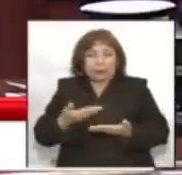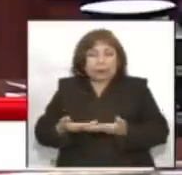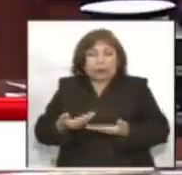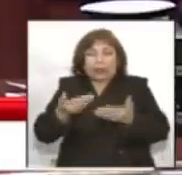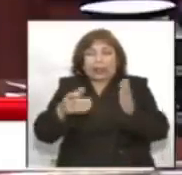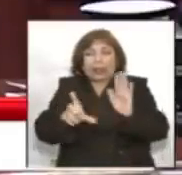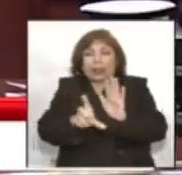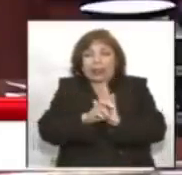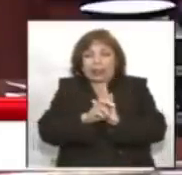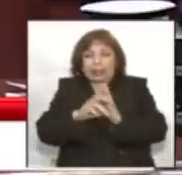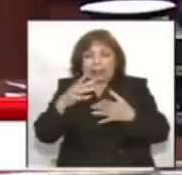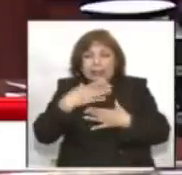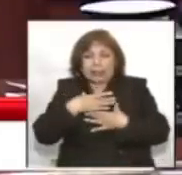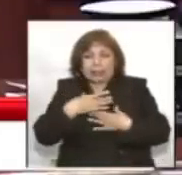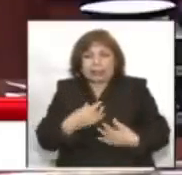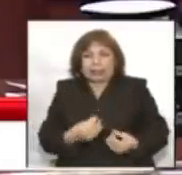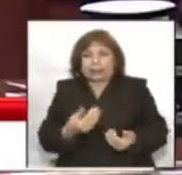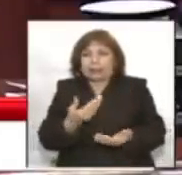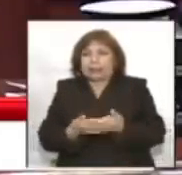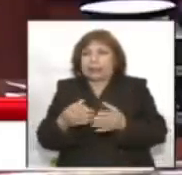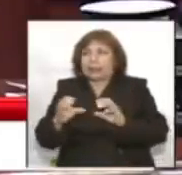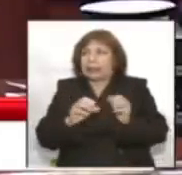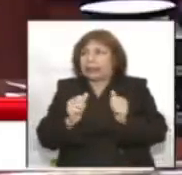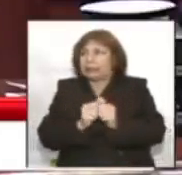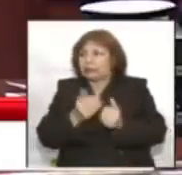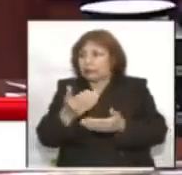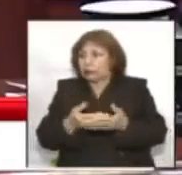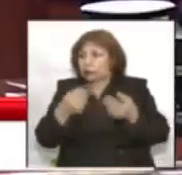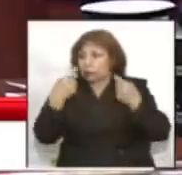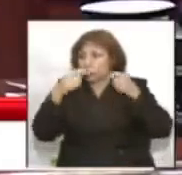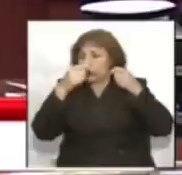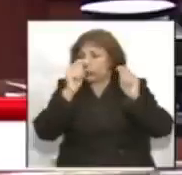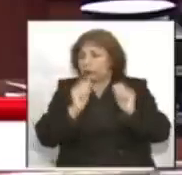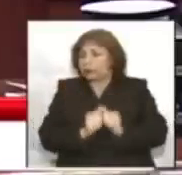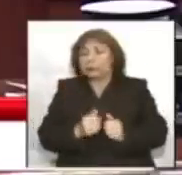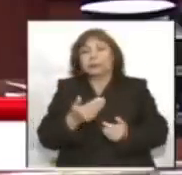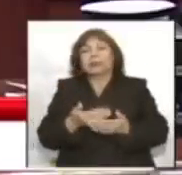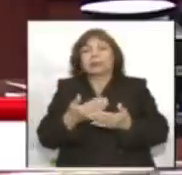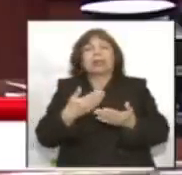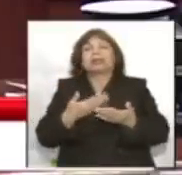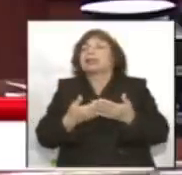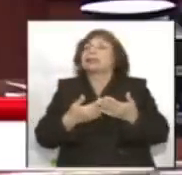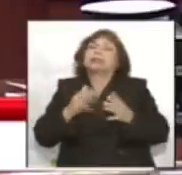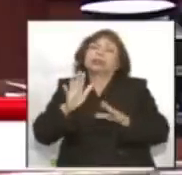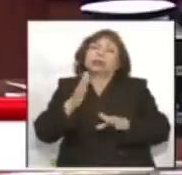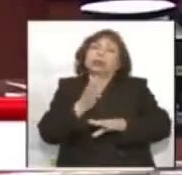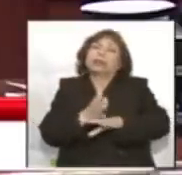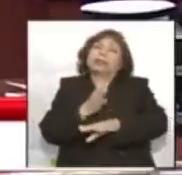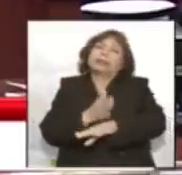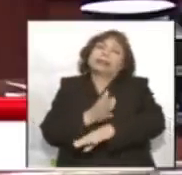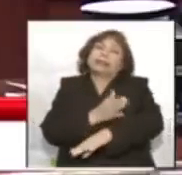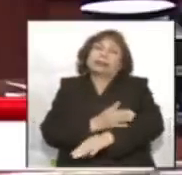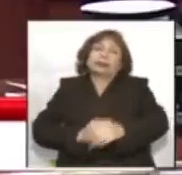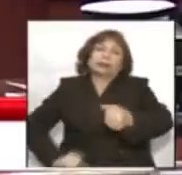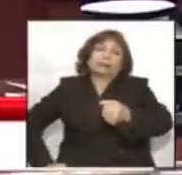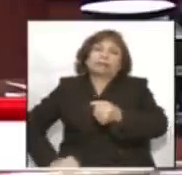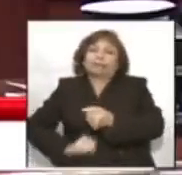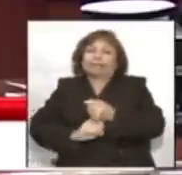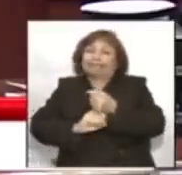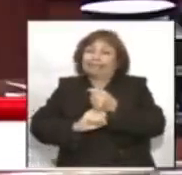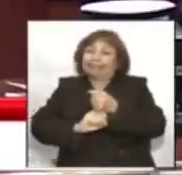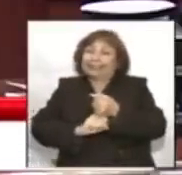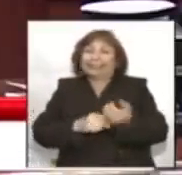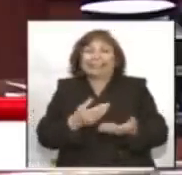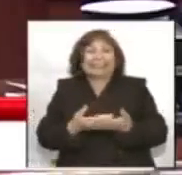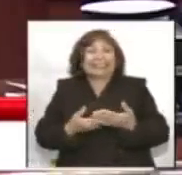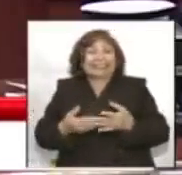nada si tú tienes por ejemplo mil soles y lo dejas un año te van a dar un sol 20 centavos la